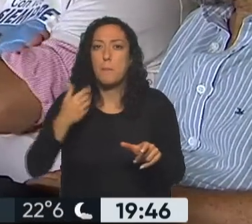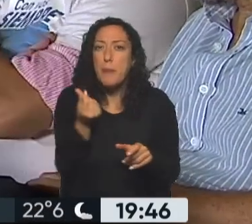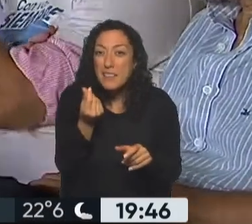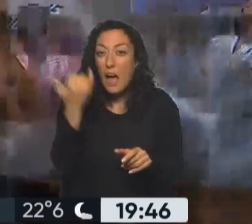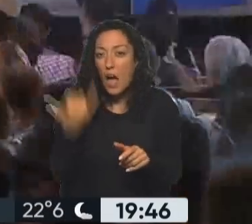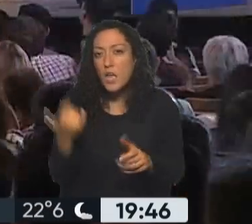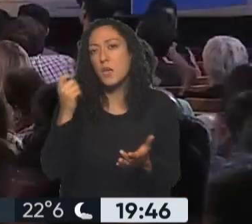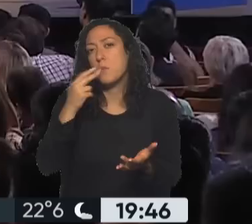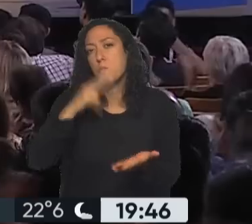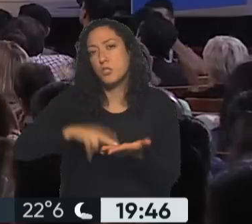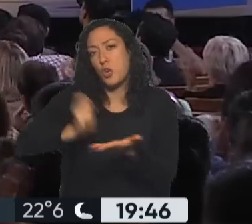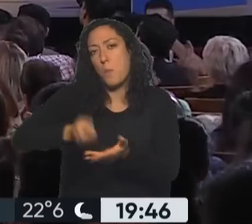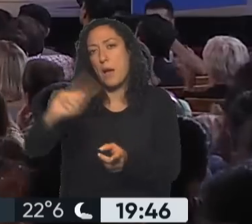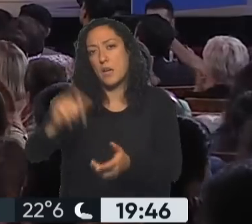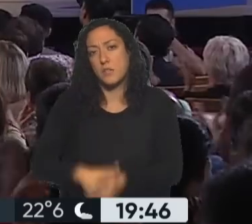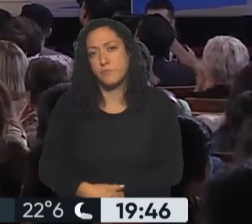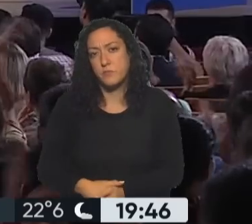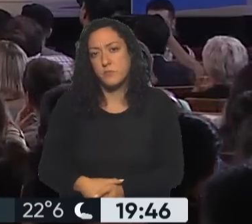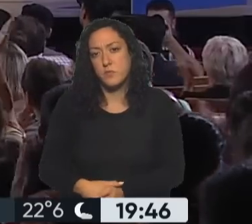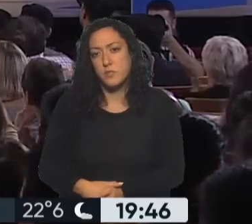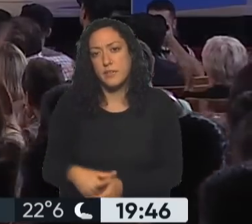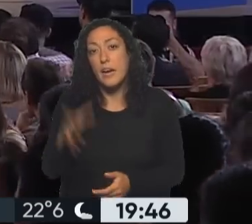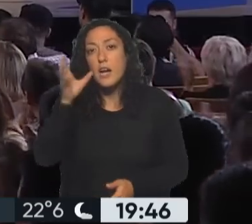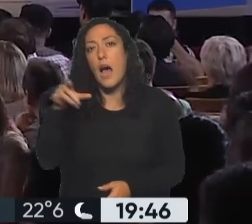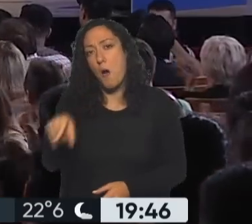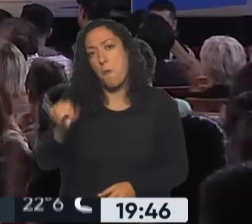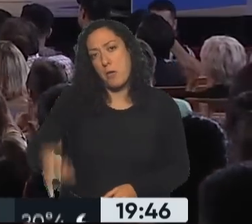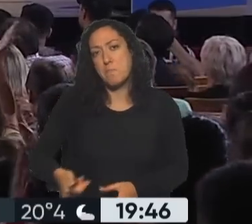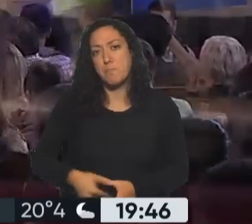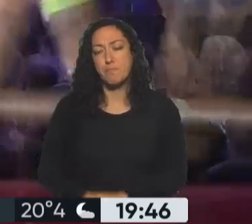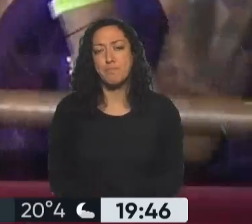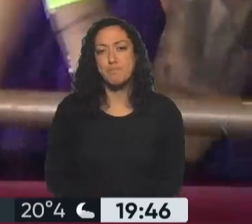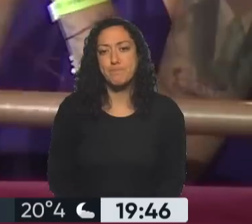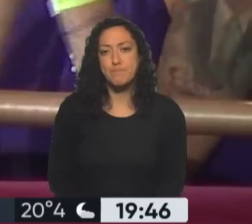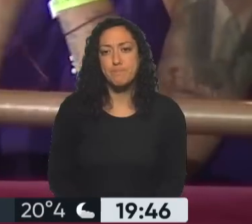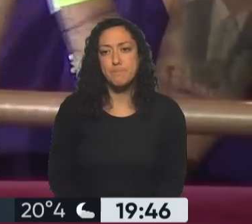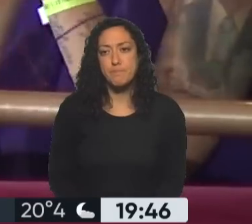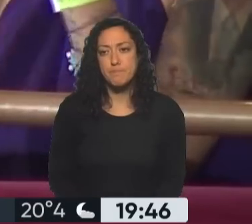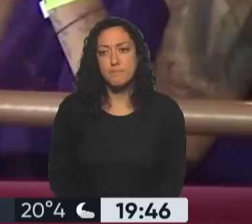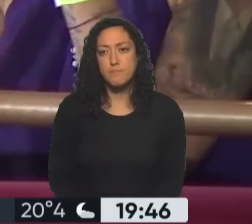impuestos, más de los que tienen... Esto es mucho más grave, mucho más grave.